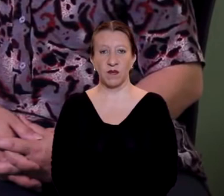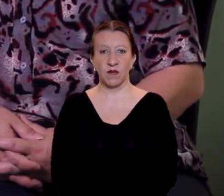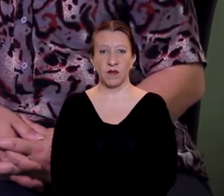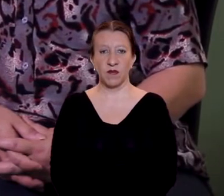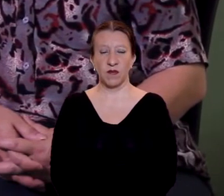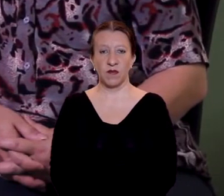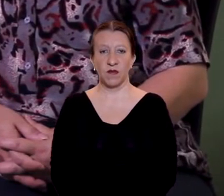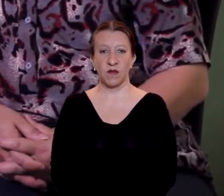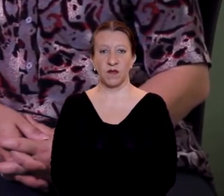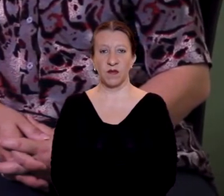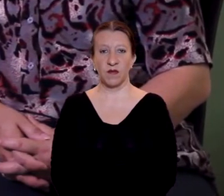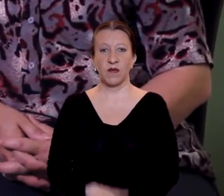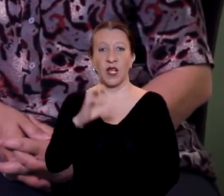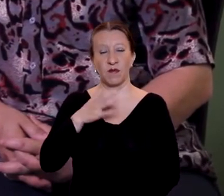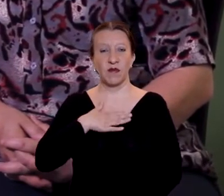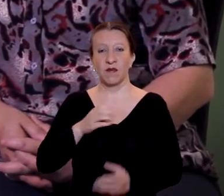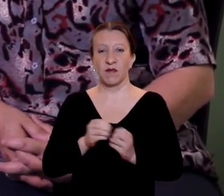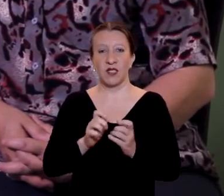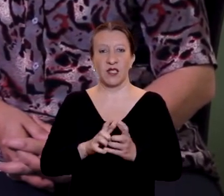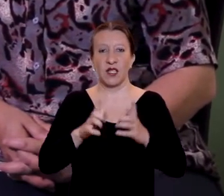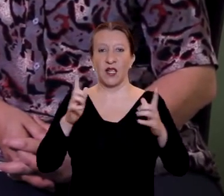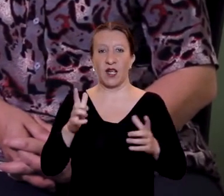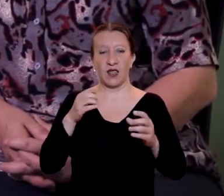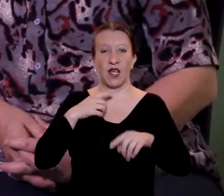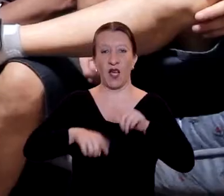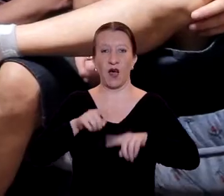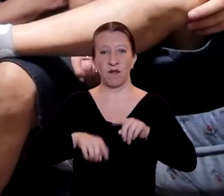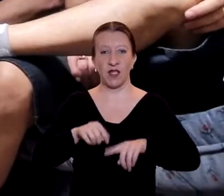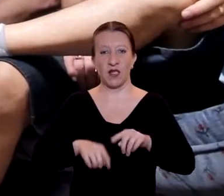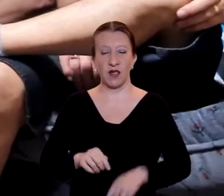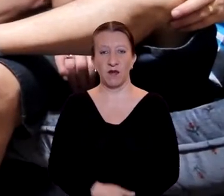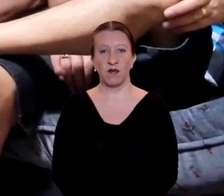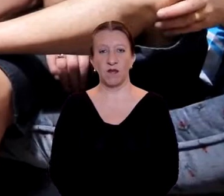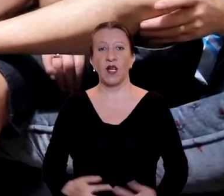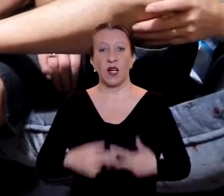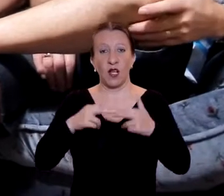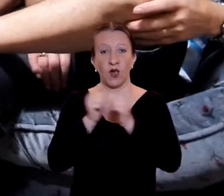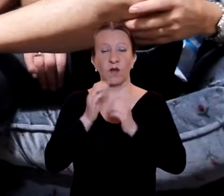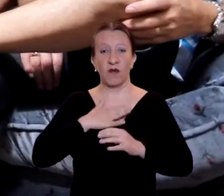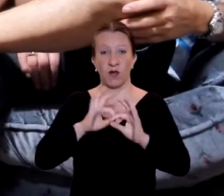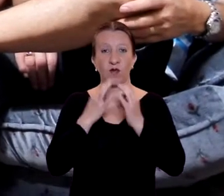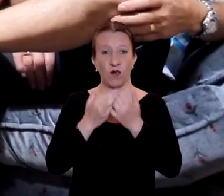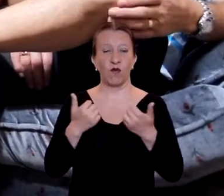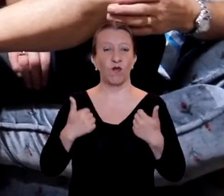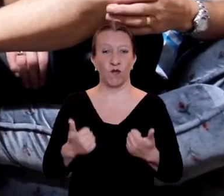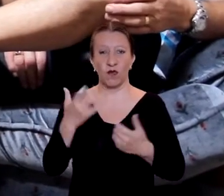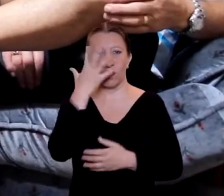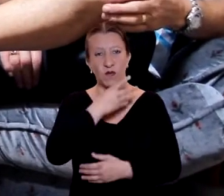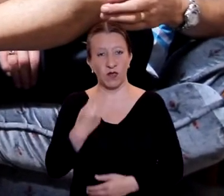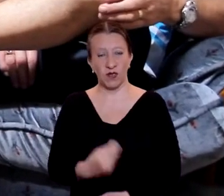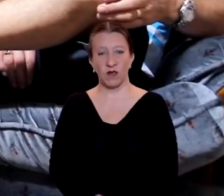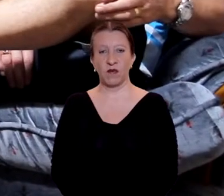Es mi más grande amiga. La relación con mi familia es bastante